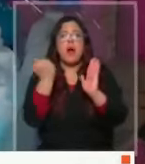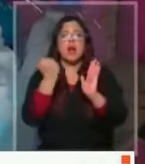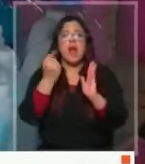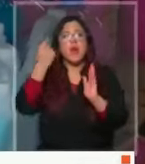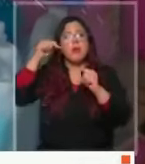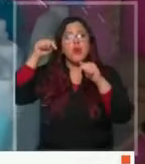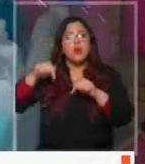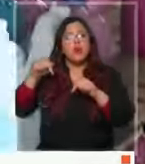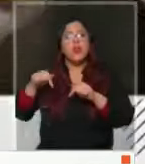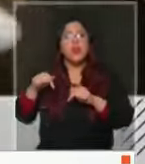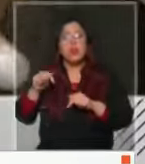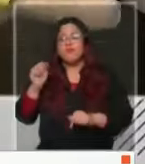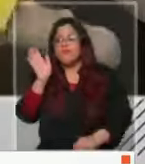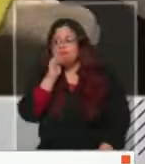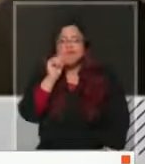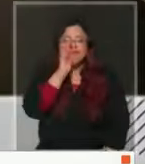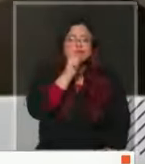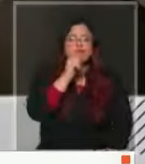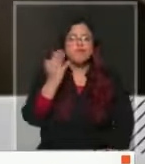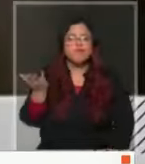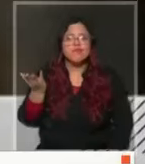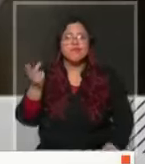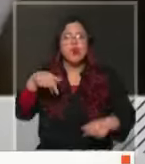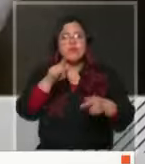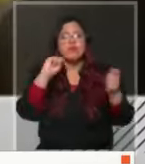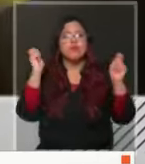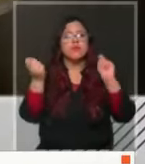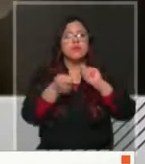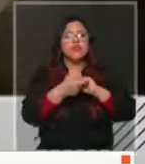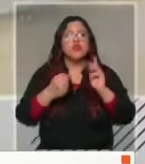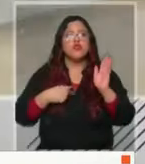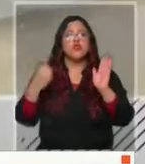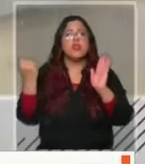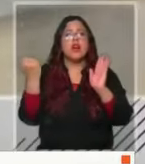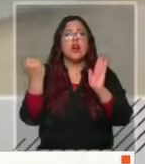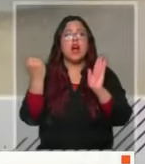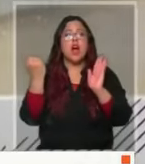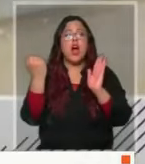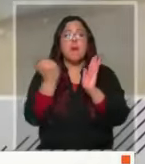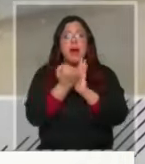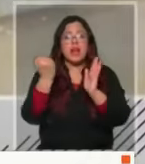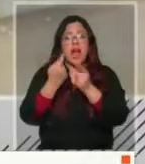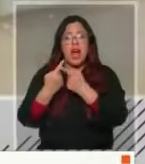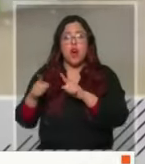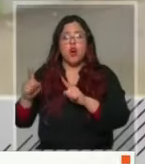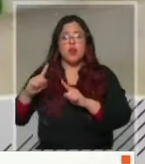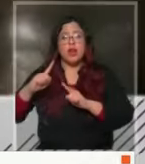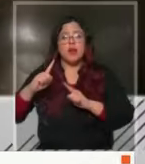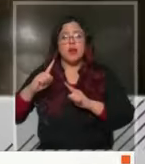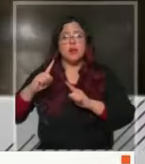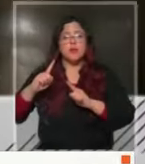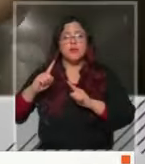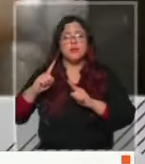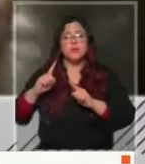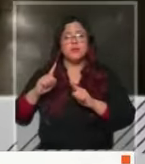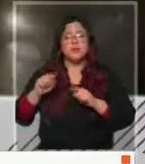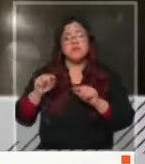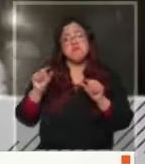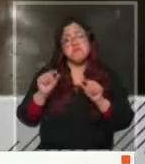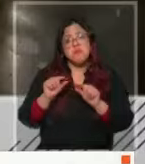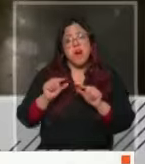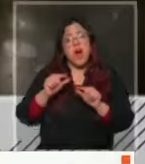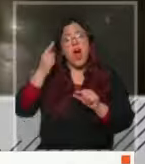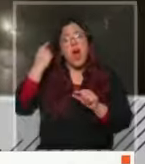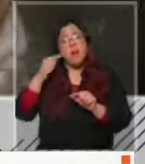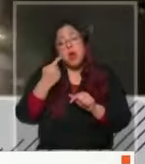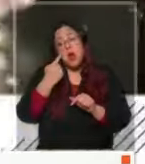día no la encontré. No, cambié, ahora voy a comprar, compré otro. Me sale un poco más barato, pero